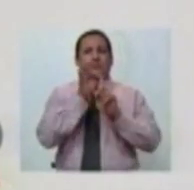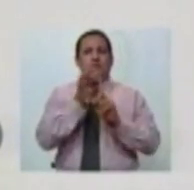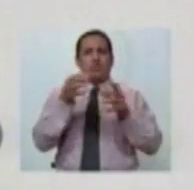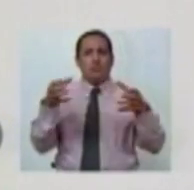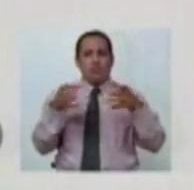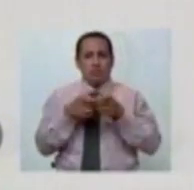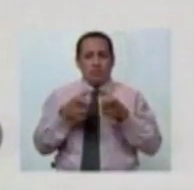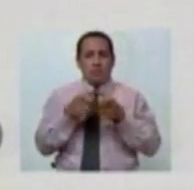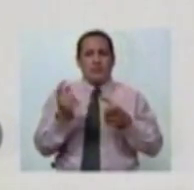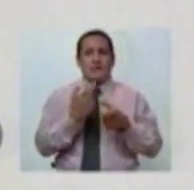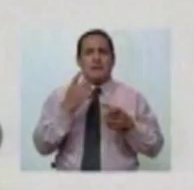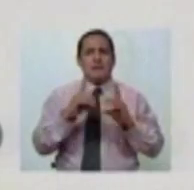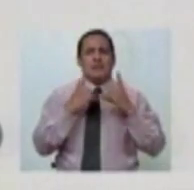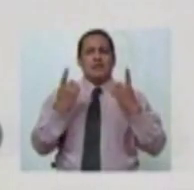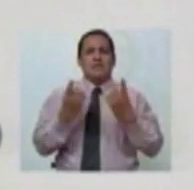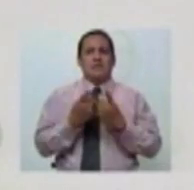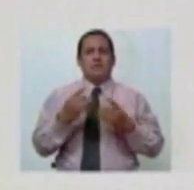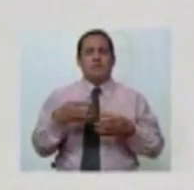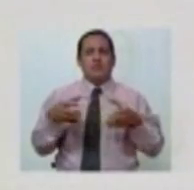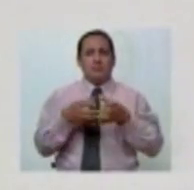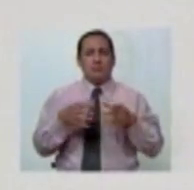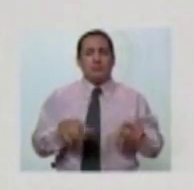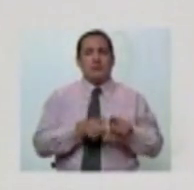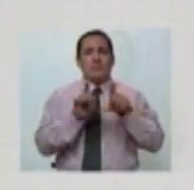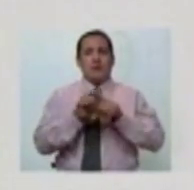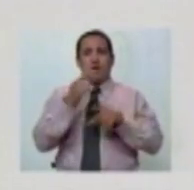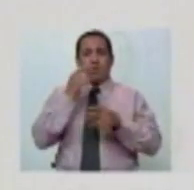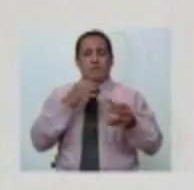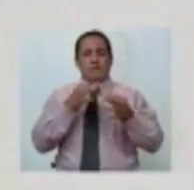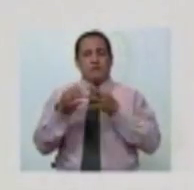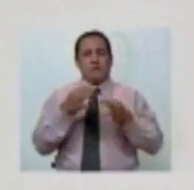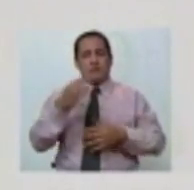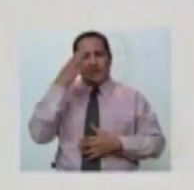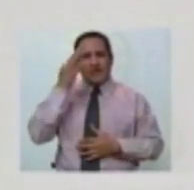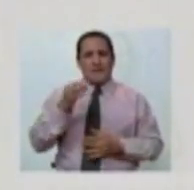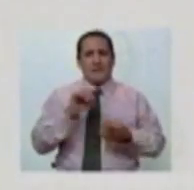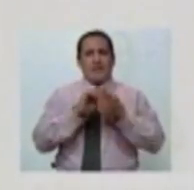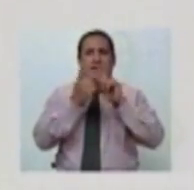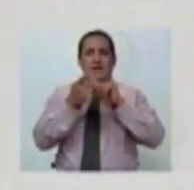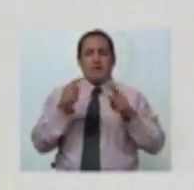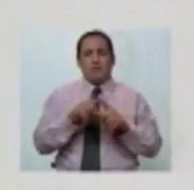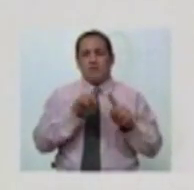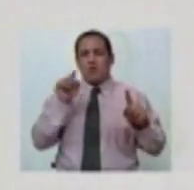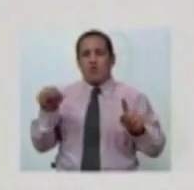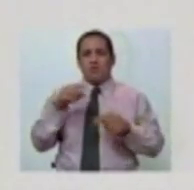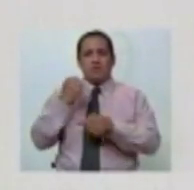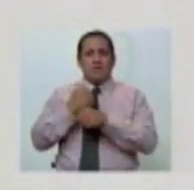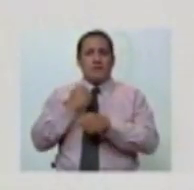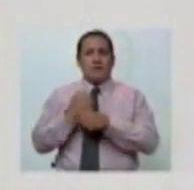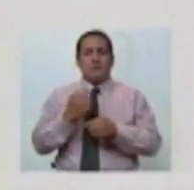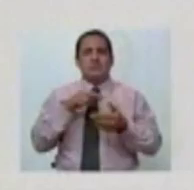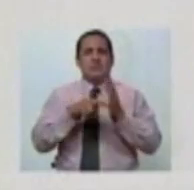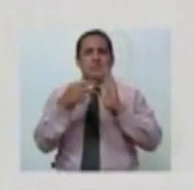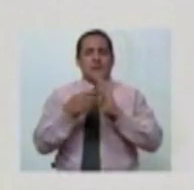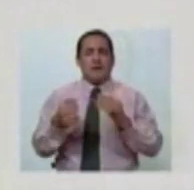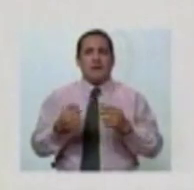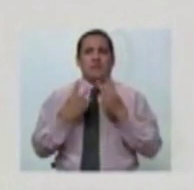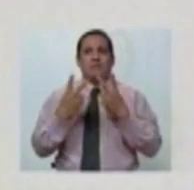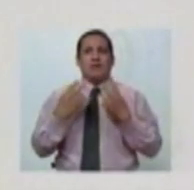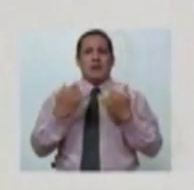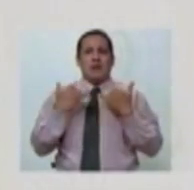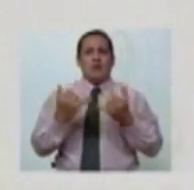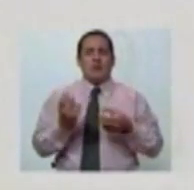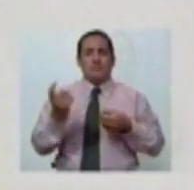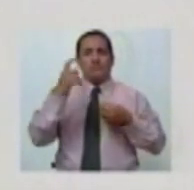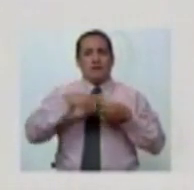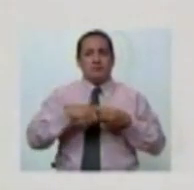como parte de la junta directiva del sindicato. Entonces él sostuvo que la modificación de su lugar de trabajo se debía a